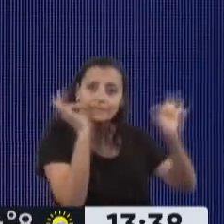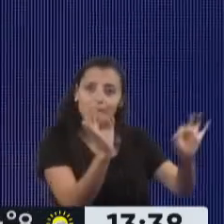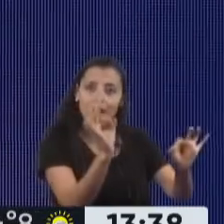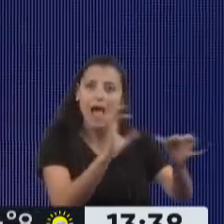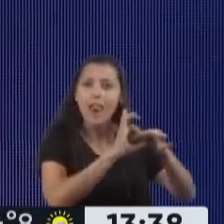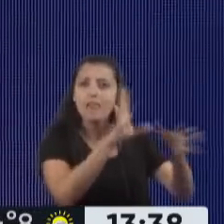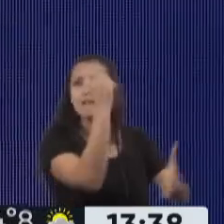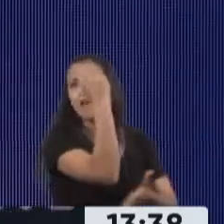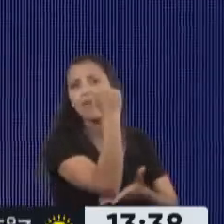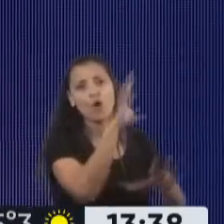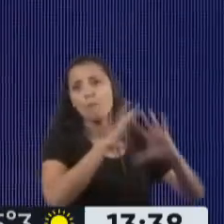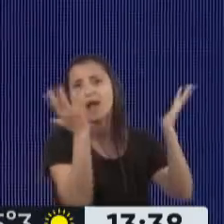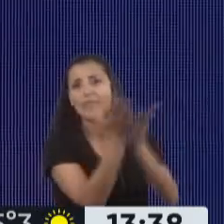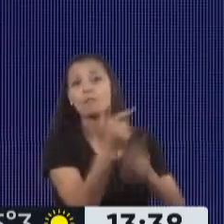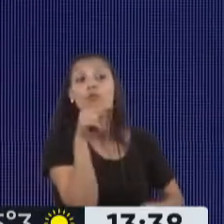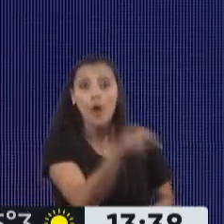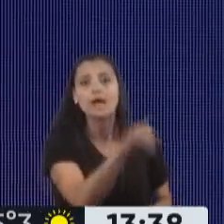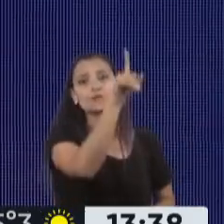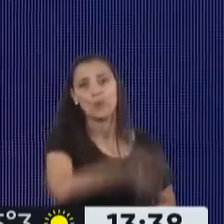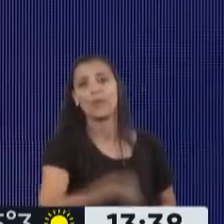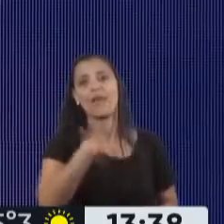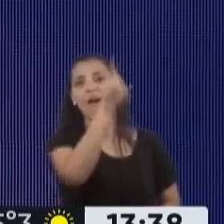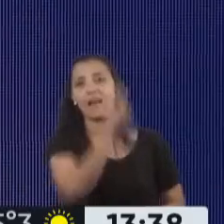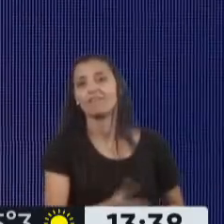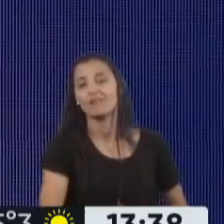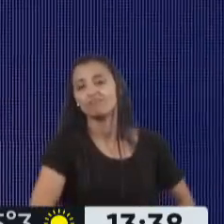mundo. Eso nos va a hacer prósperos.